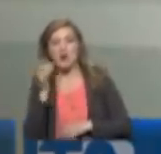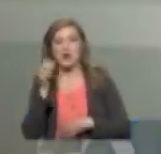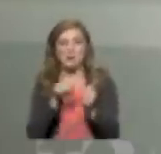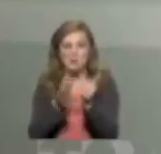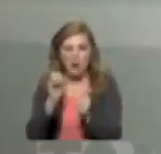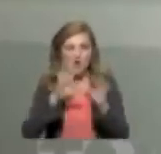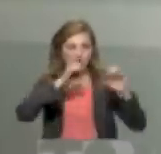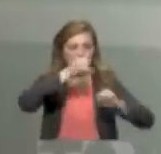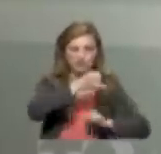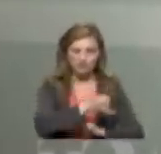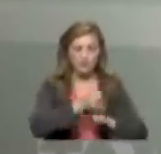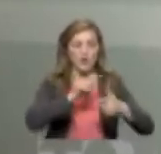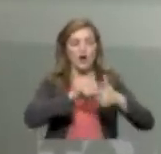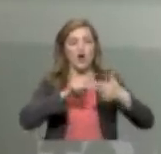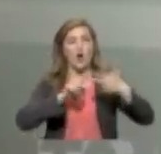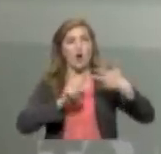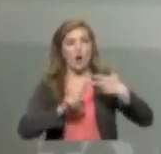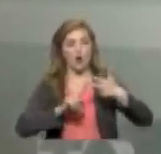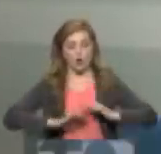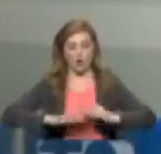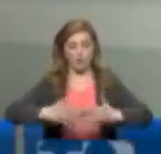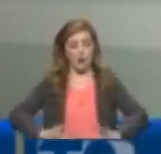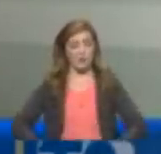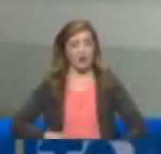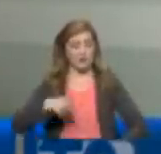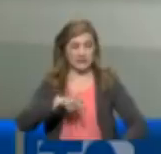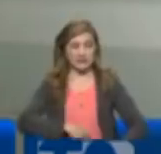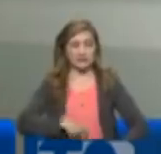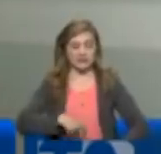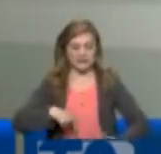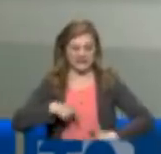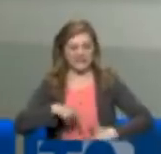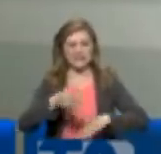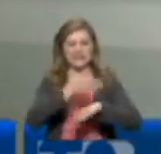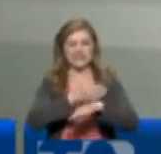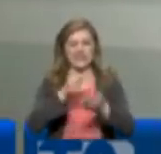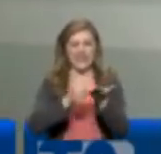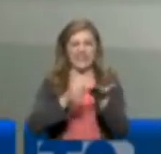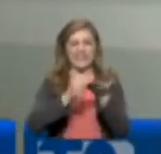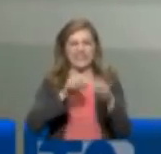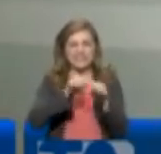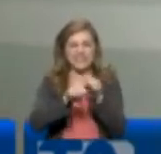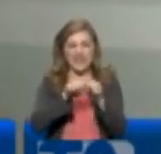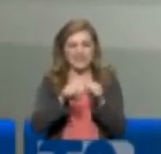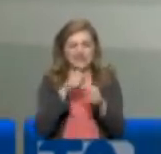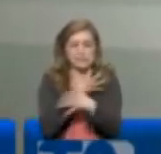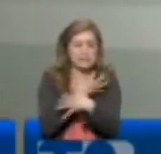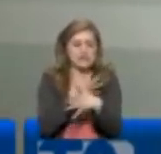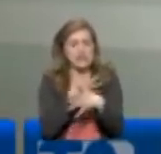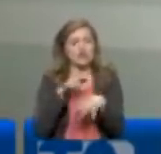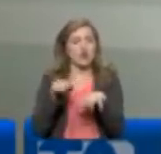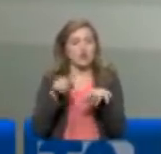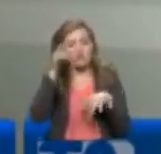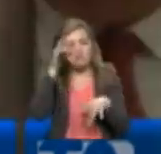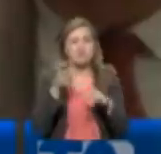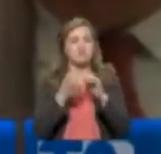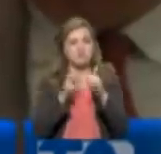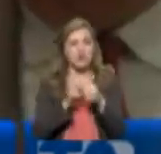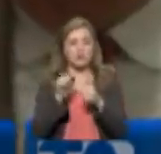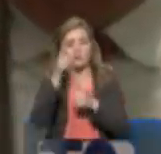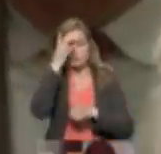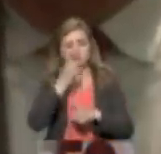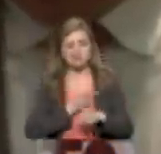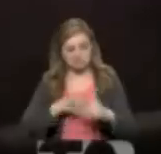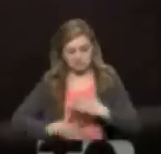el año 2014 han existido dos mujeres que han sido privadas de la libertad por temas de aborto y no precisamente por casos de violación a